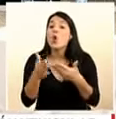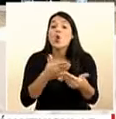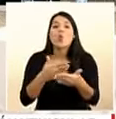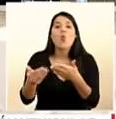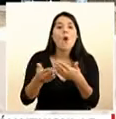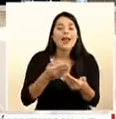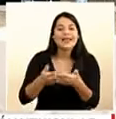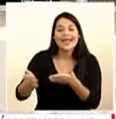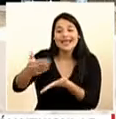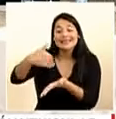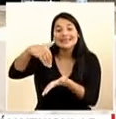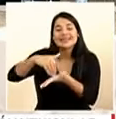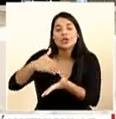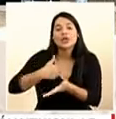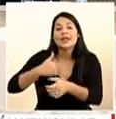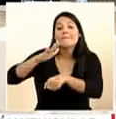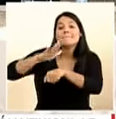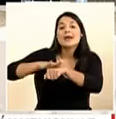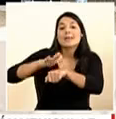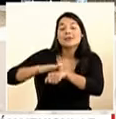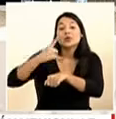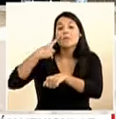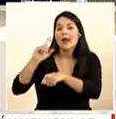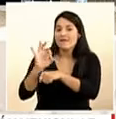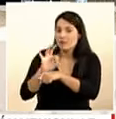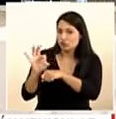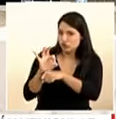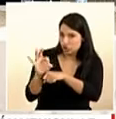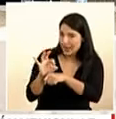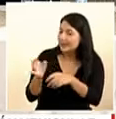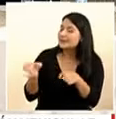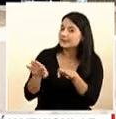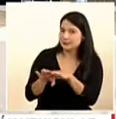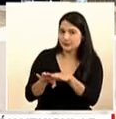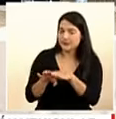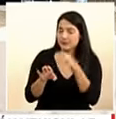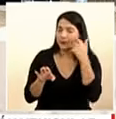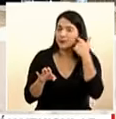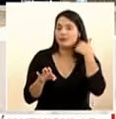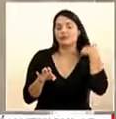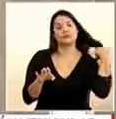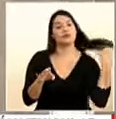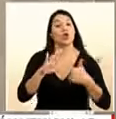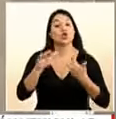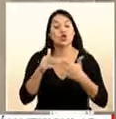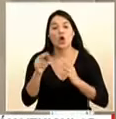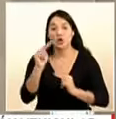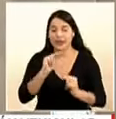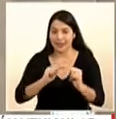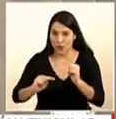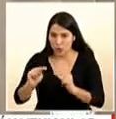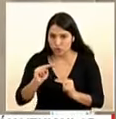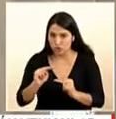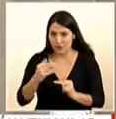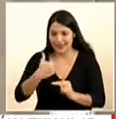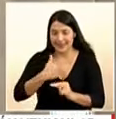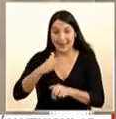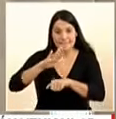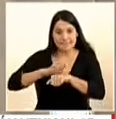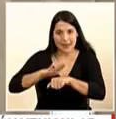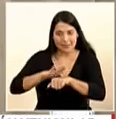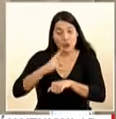suspendido excepto para este está todo el servicio el permiso se está de funcionamiento que amerite o que sea de